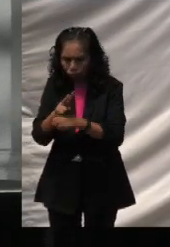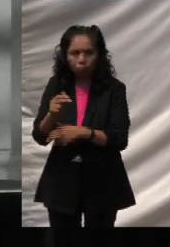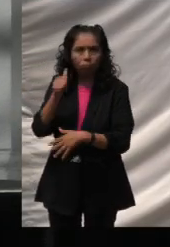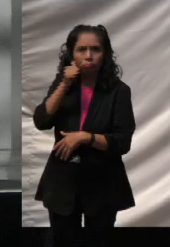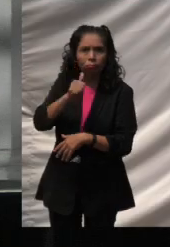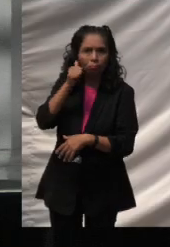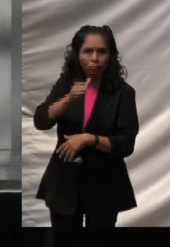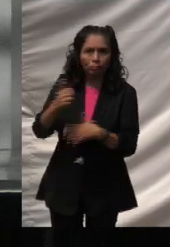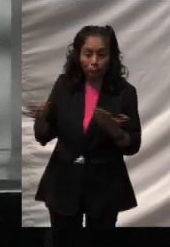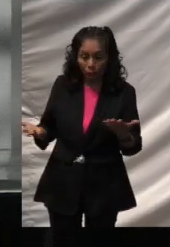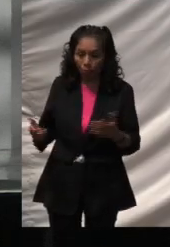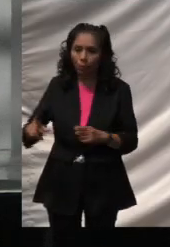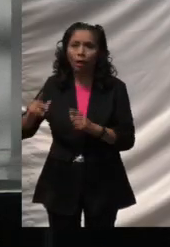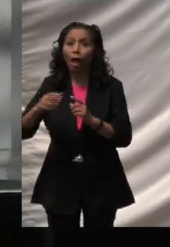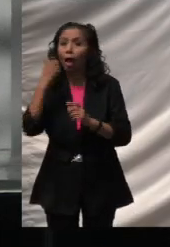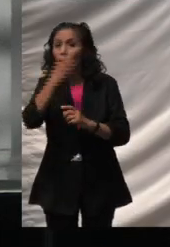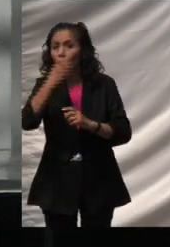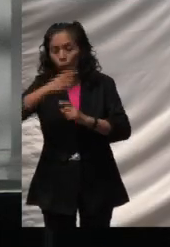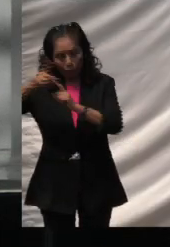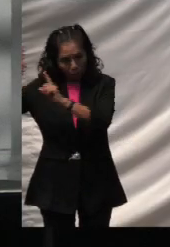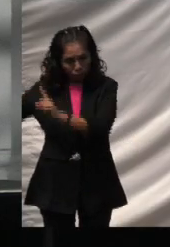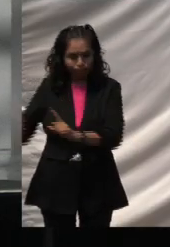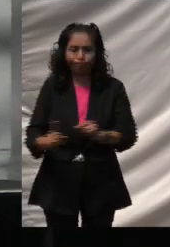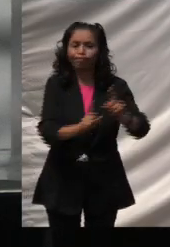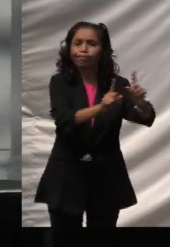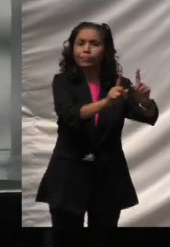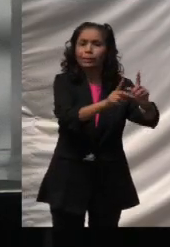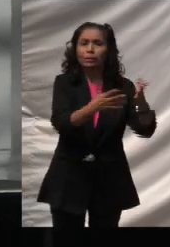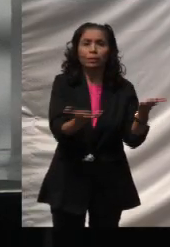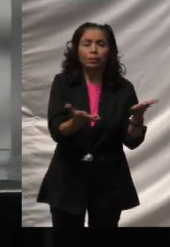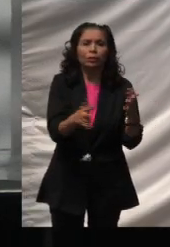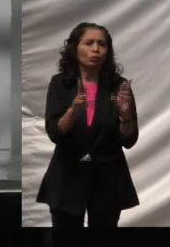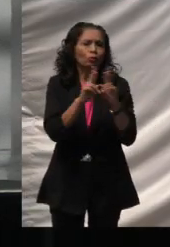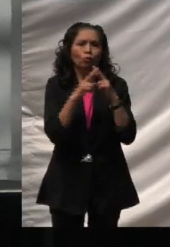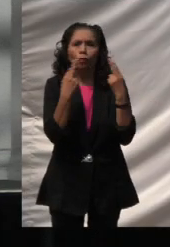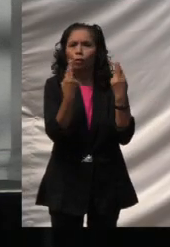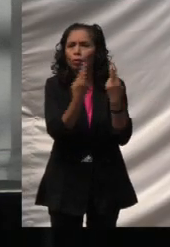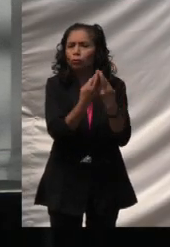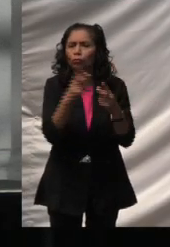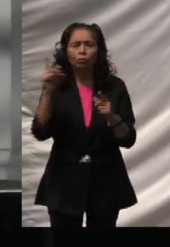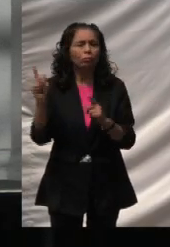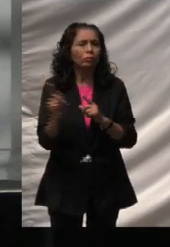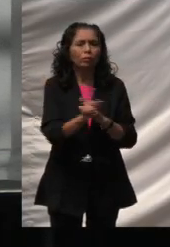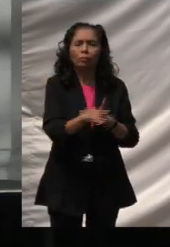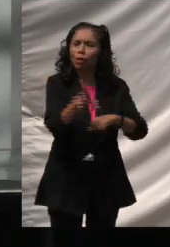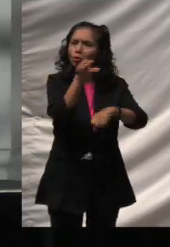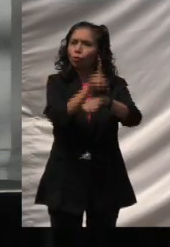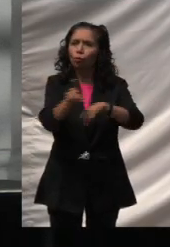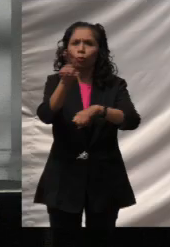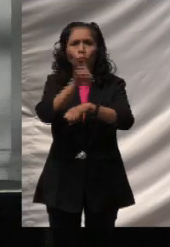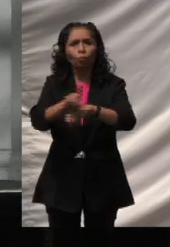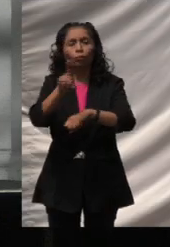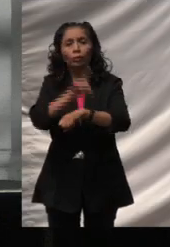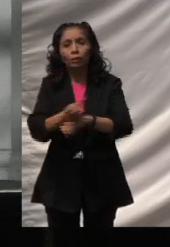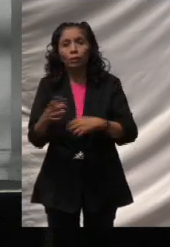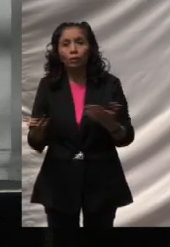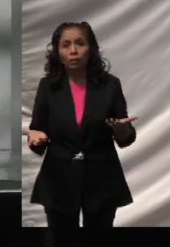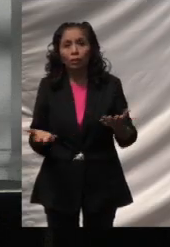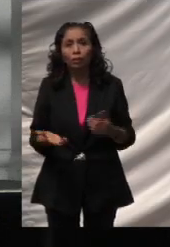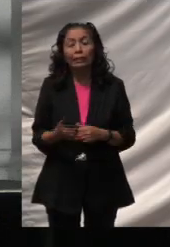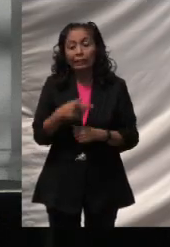que le iba a dejar a la escuela y estaba presente en todas las juntas. Cada día que pasaba notaba que requería